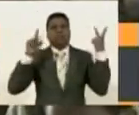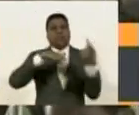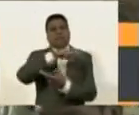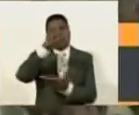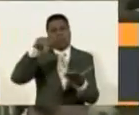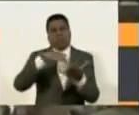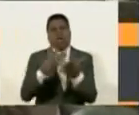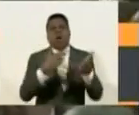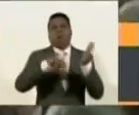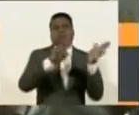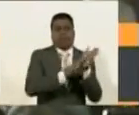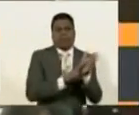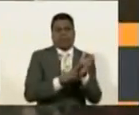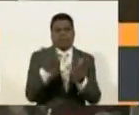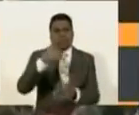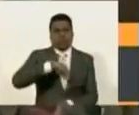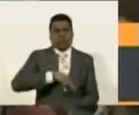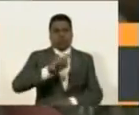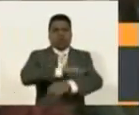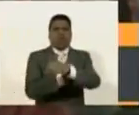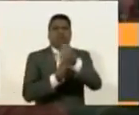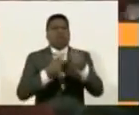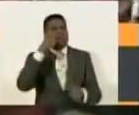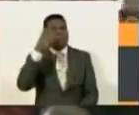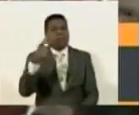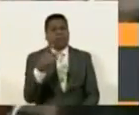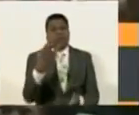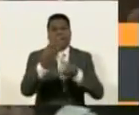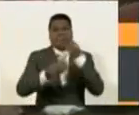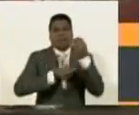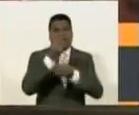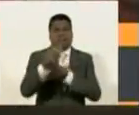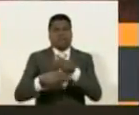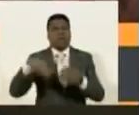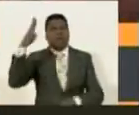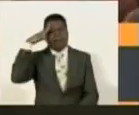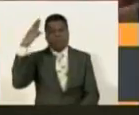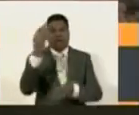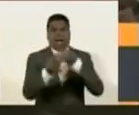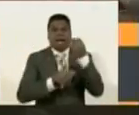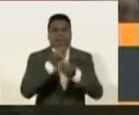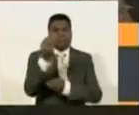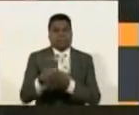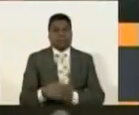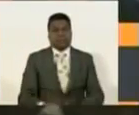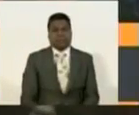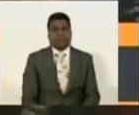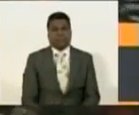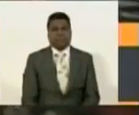revolucionaria otra vez. Nosotros tenemos la fuerza política para hacerlo y la moral para hacerlo.